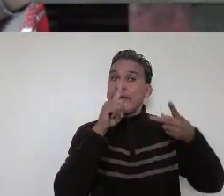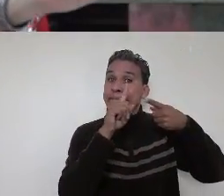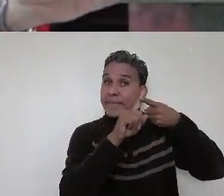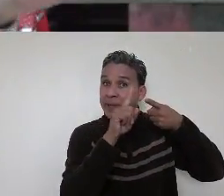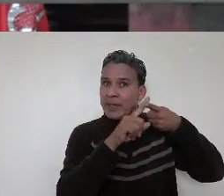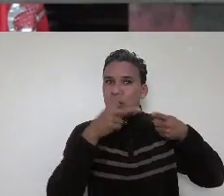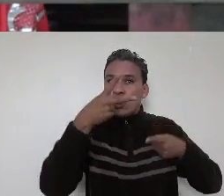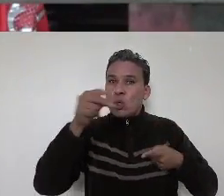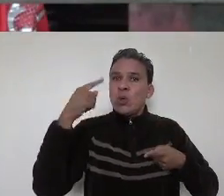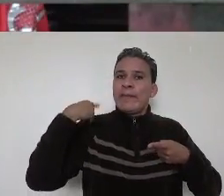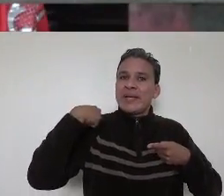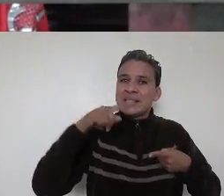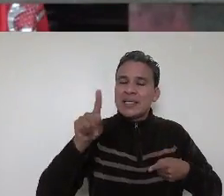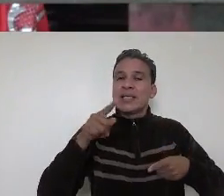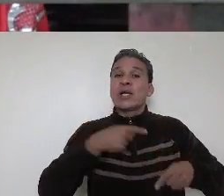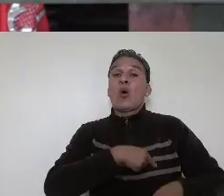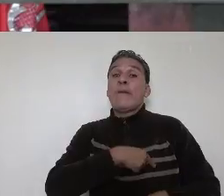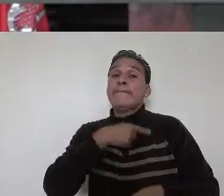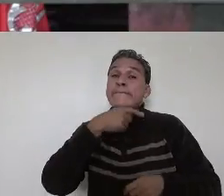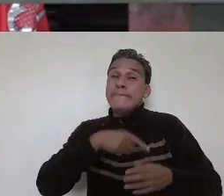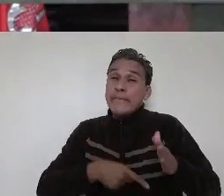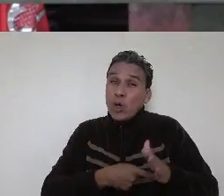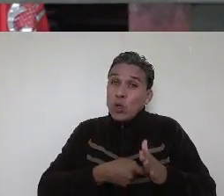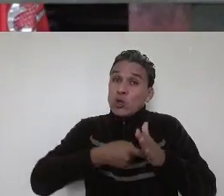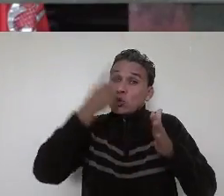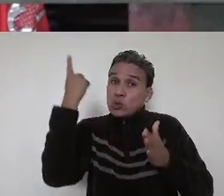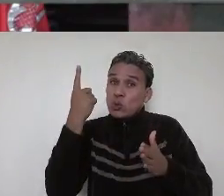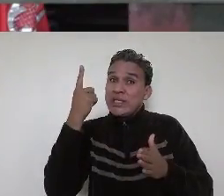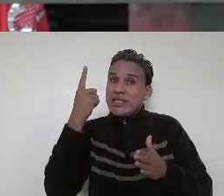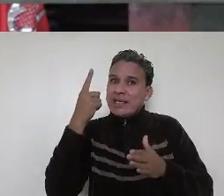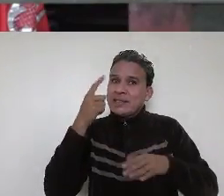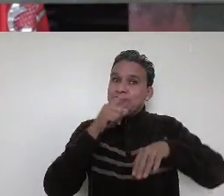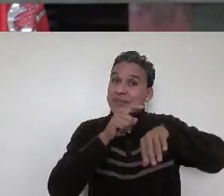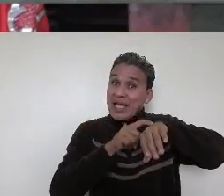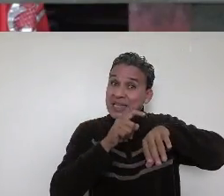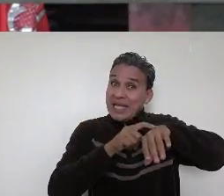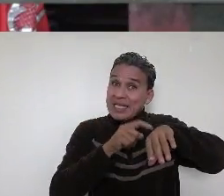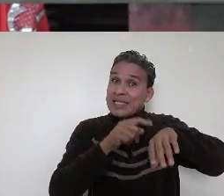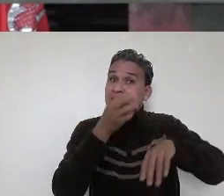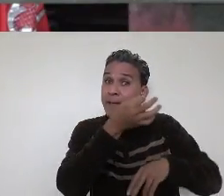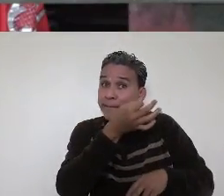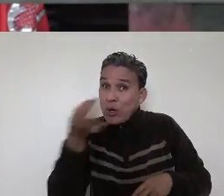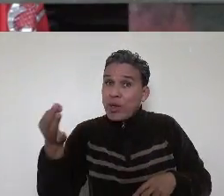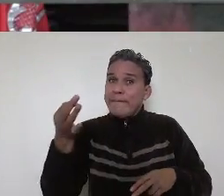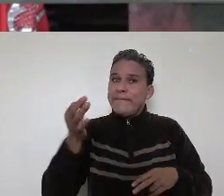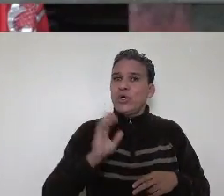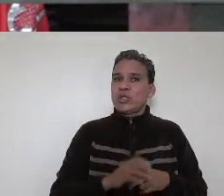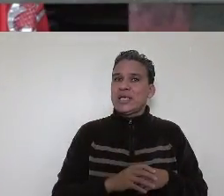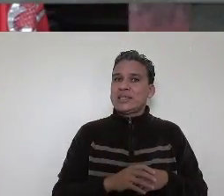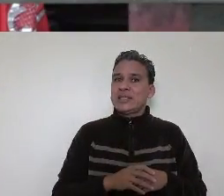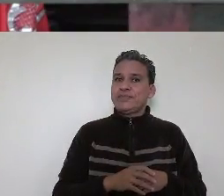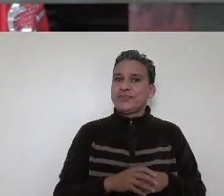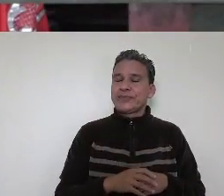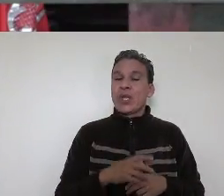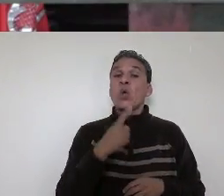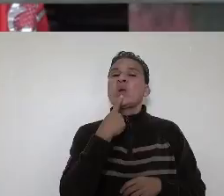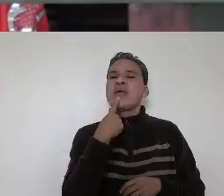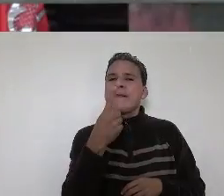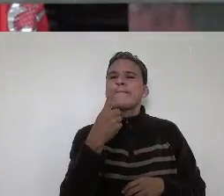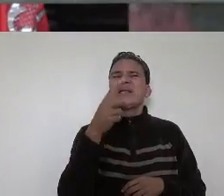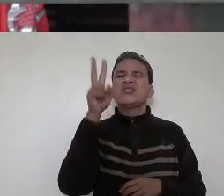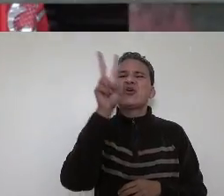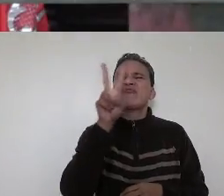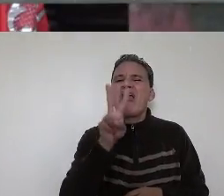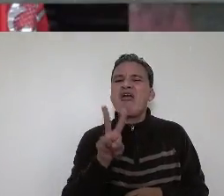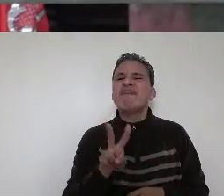momento oportuno y saber, para utilizar una expresión como muy venezolana, y perdonen que a lo mejor traigo estos